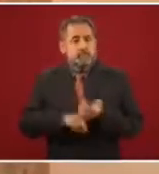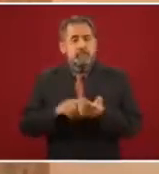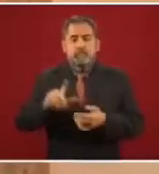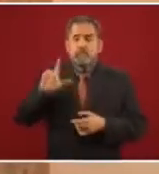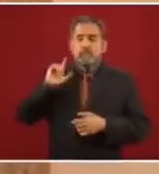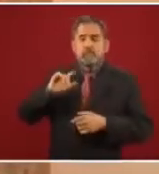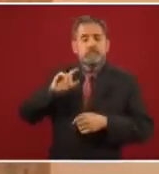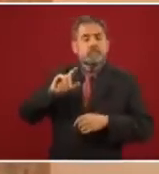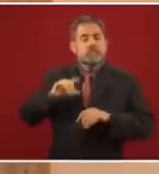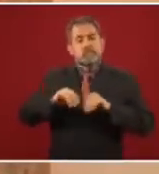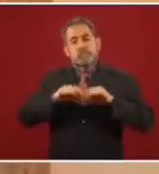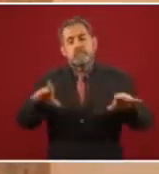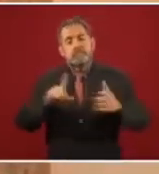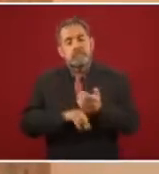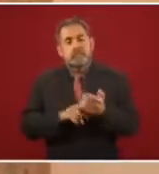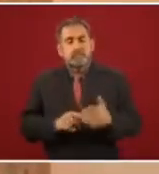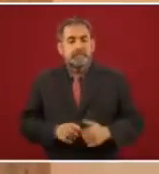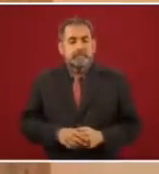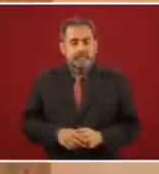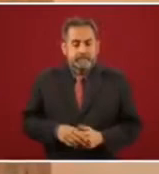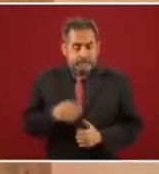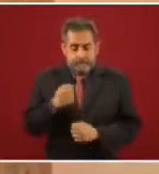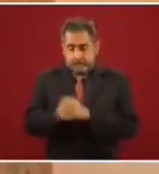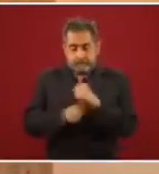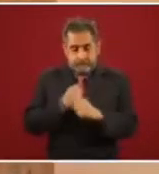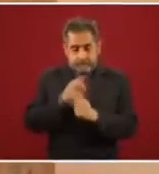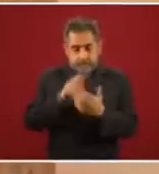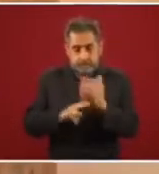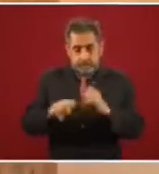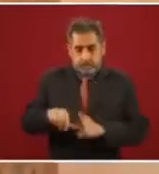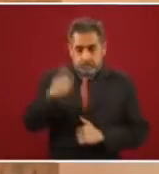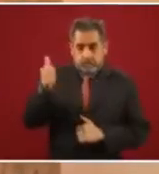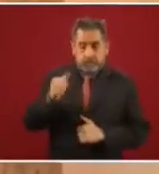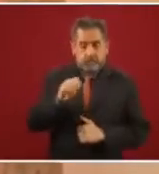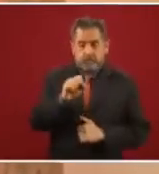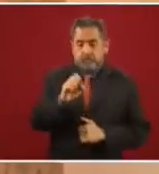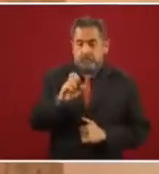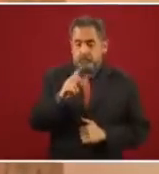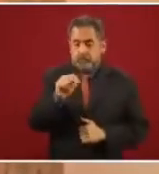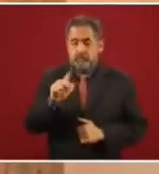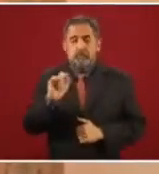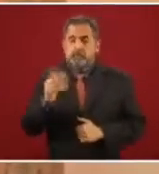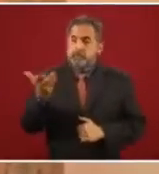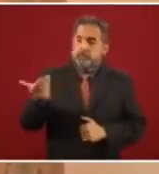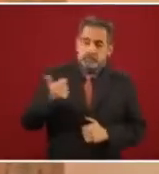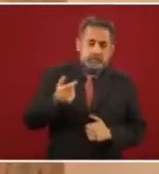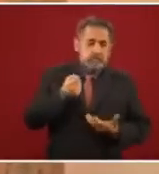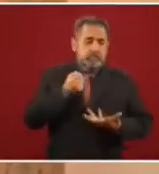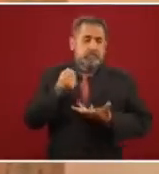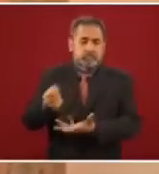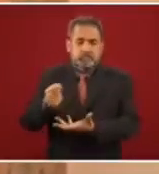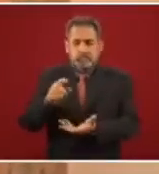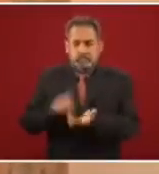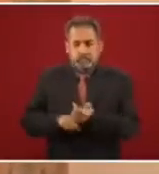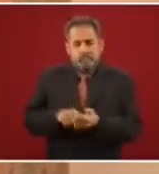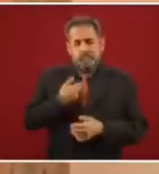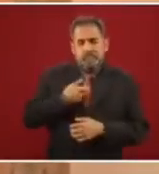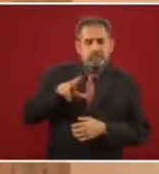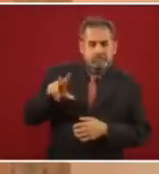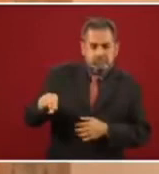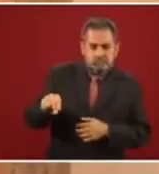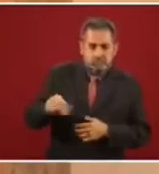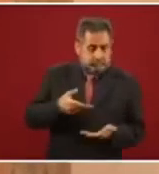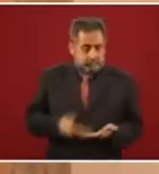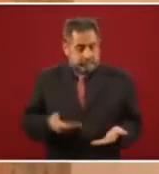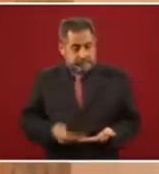el Universal. En 2011, la Defensa ya había pedido recursos, pero esa vez obtuvo una negativa. Para